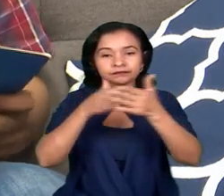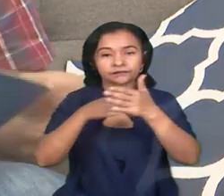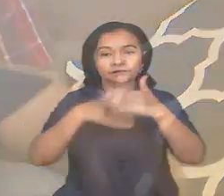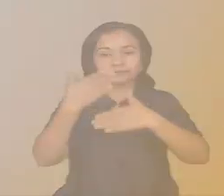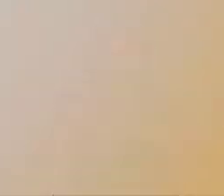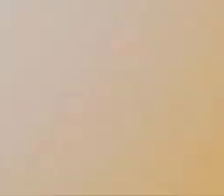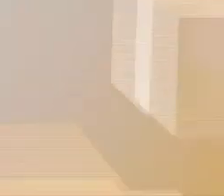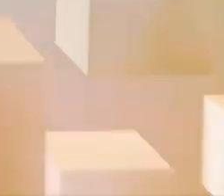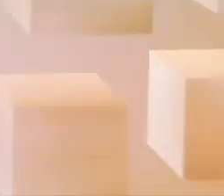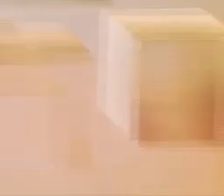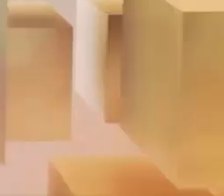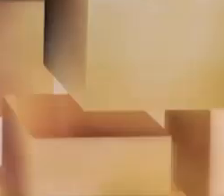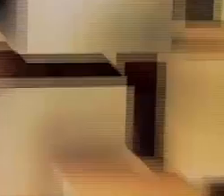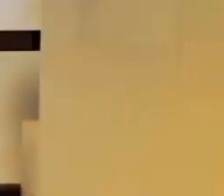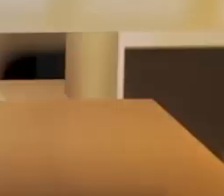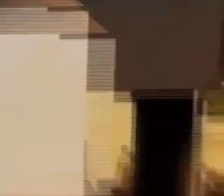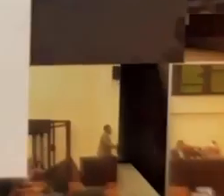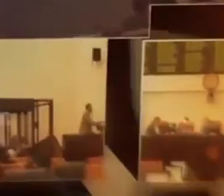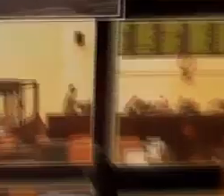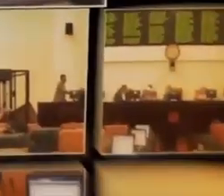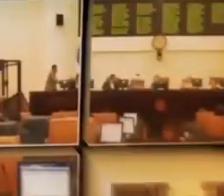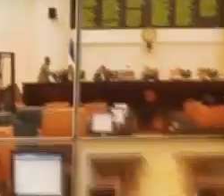volvemos.